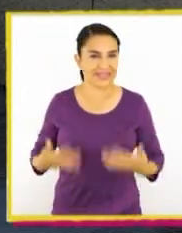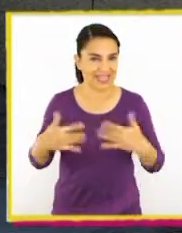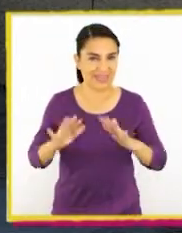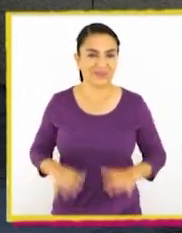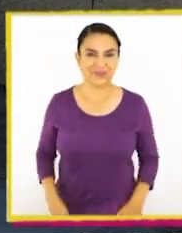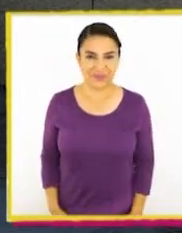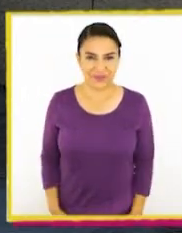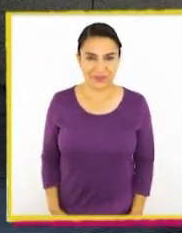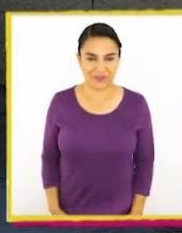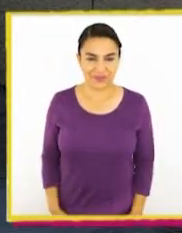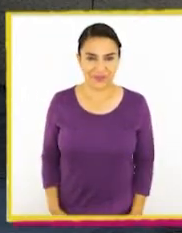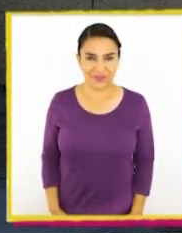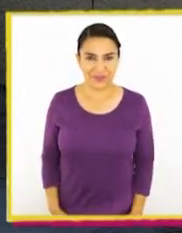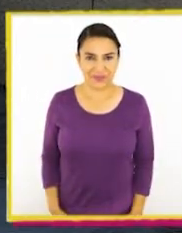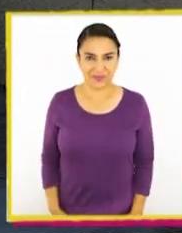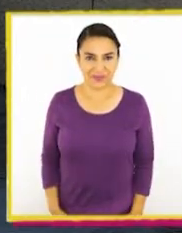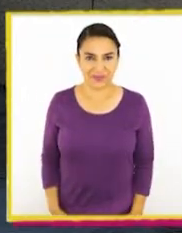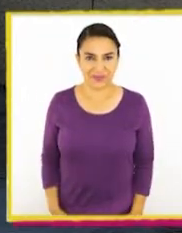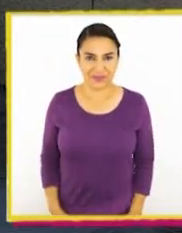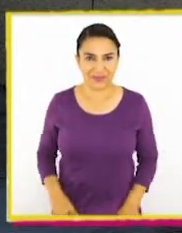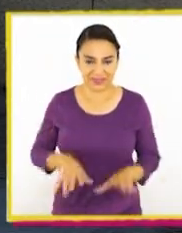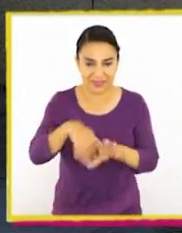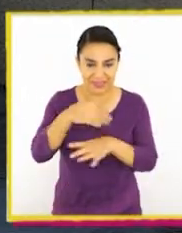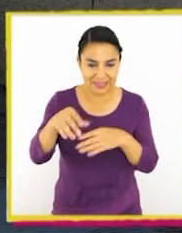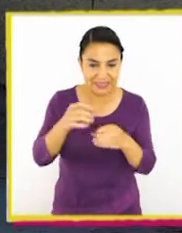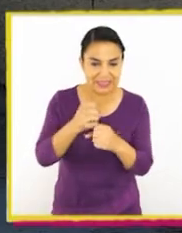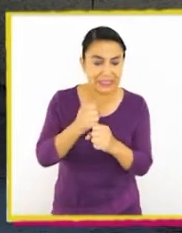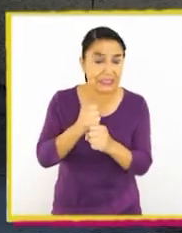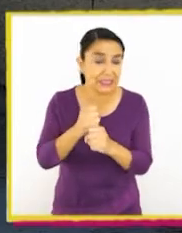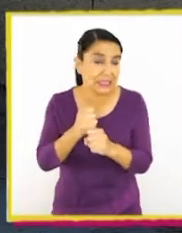Ya. Vas a cerrarla.